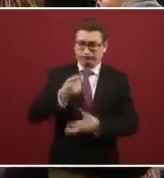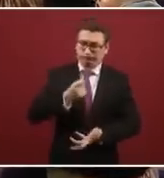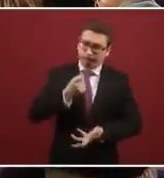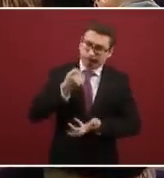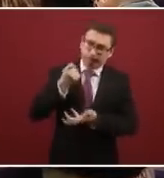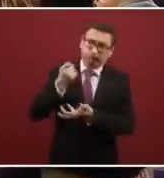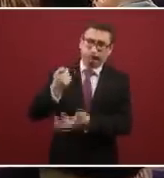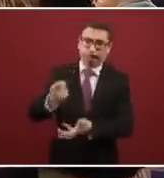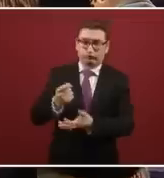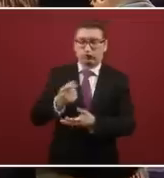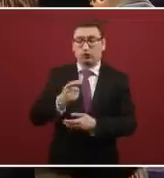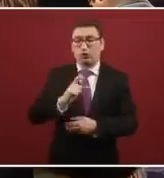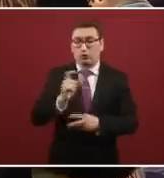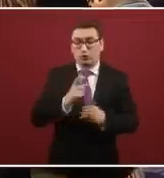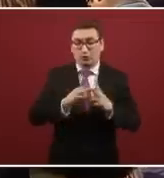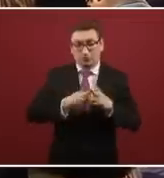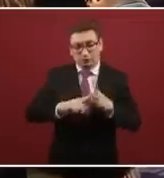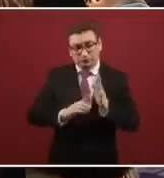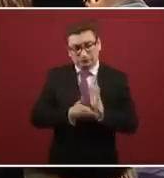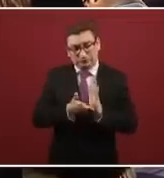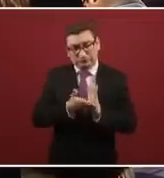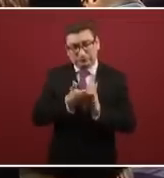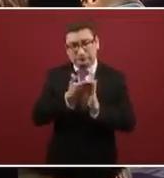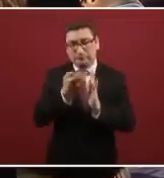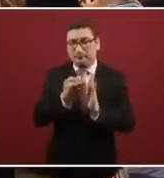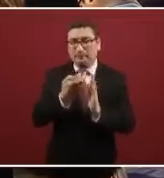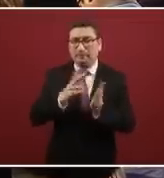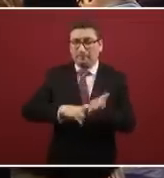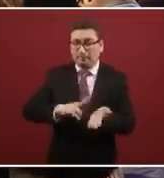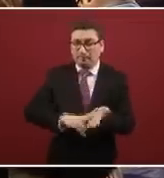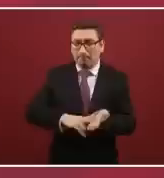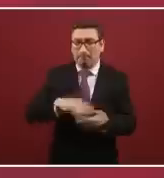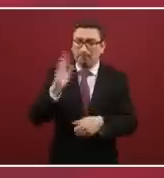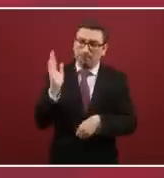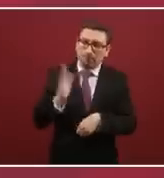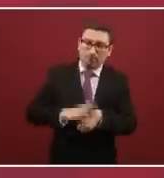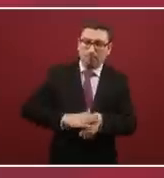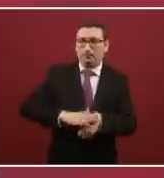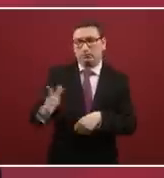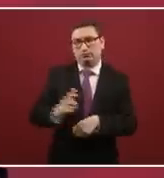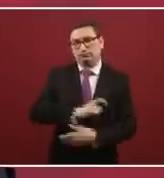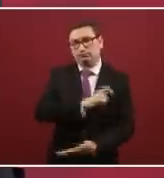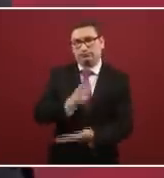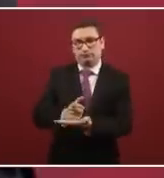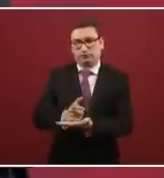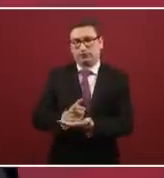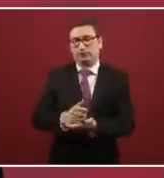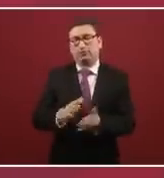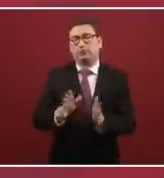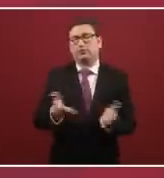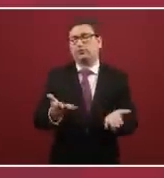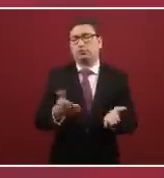del costo inicial por financiamiento. O sea que si un